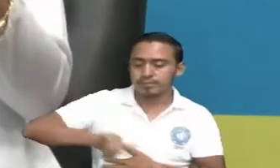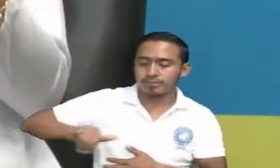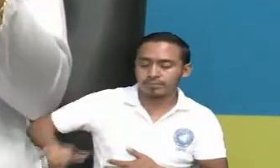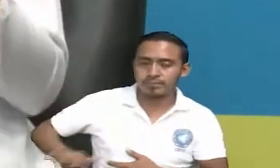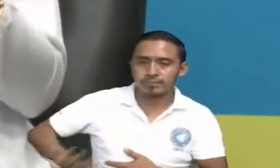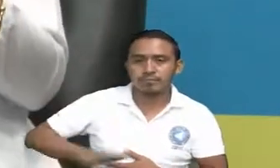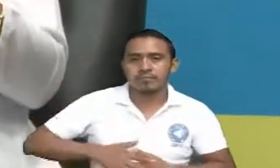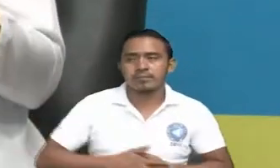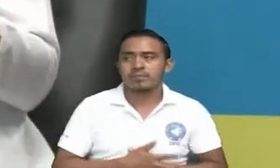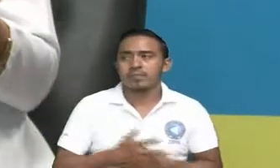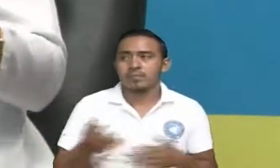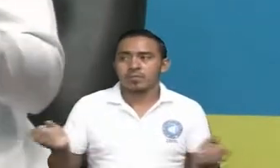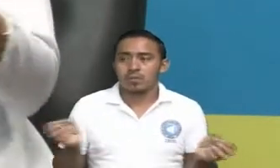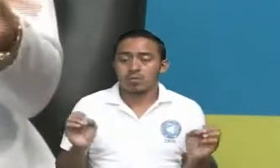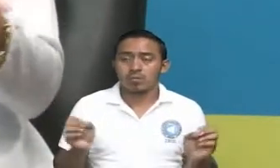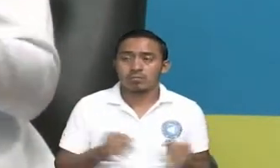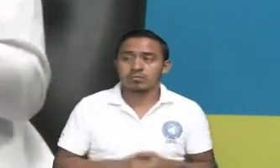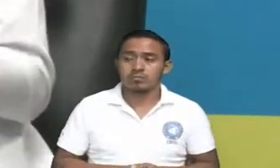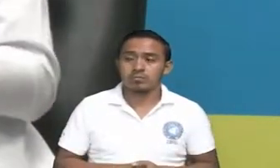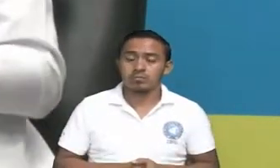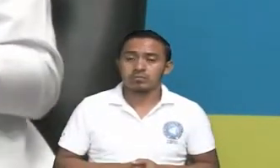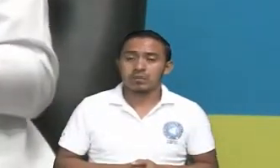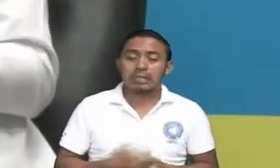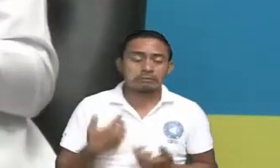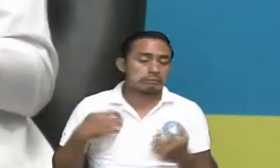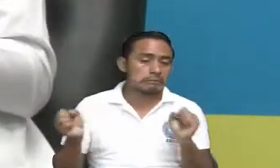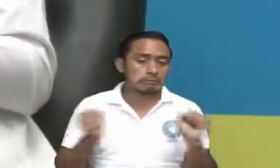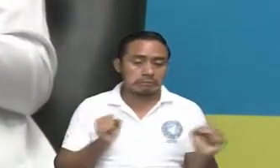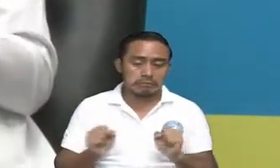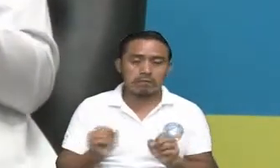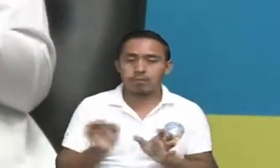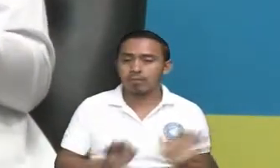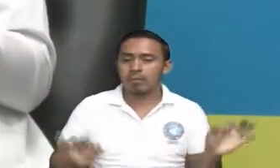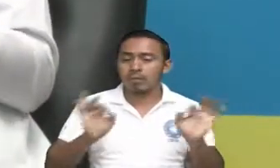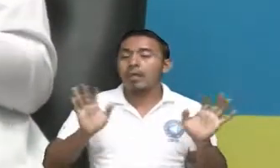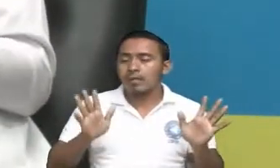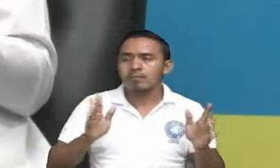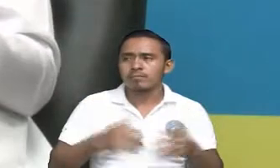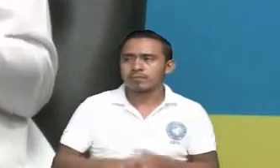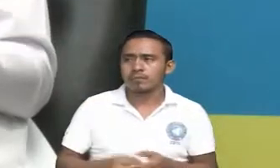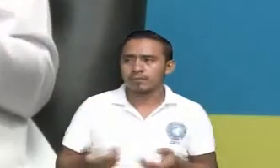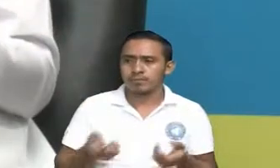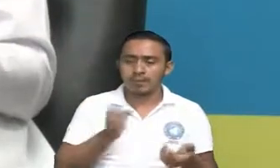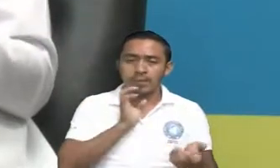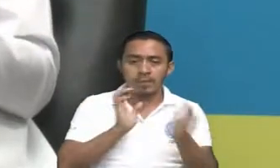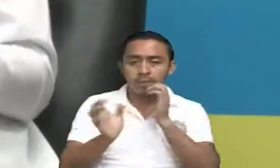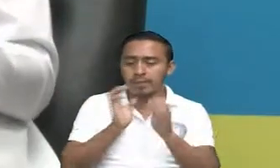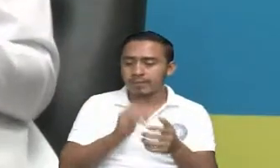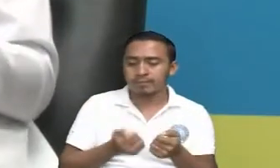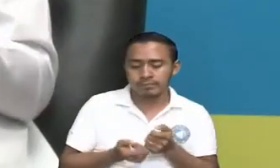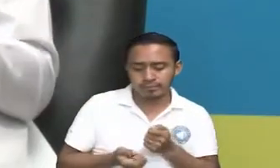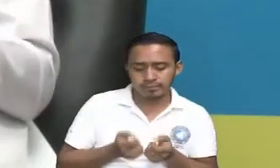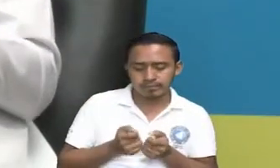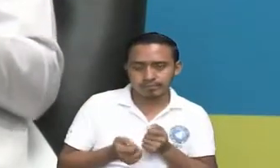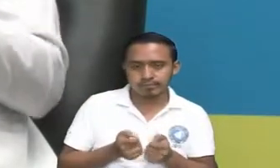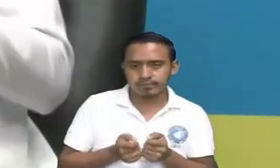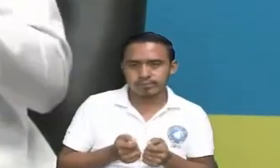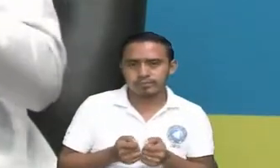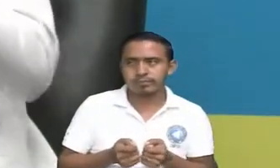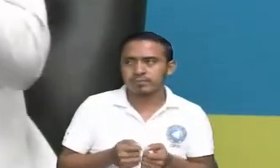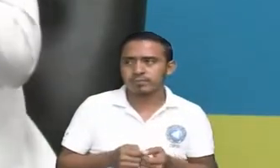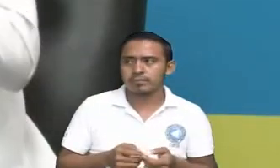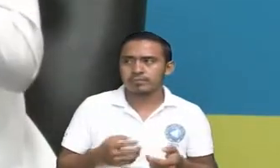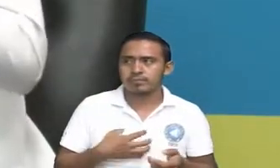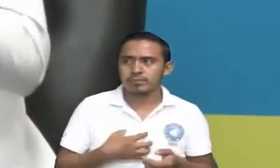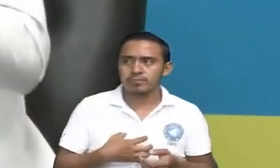o al menos que sea algo, ¿verdad?, de emergencia. Pero el estar chateando constantemente con personas, de repente te